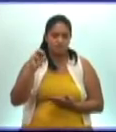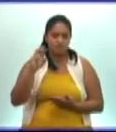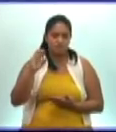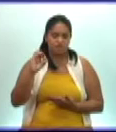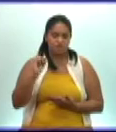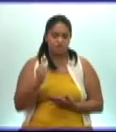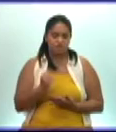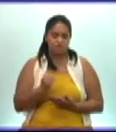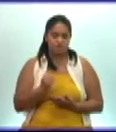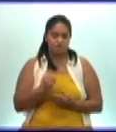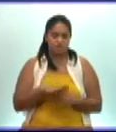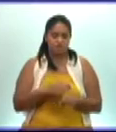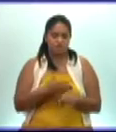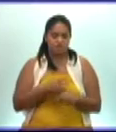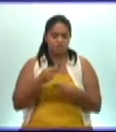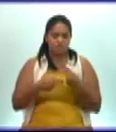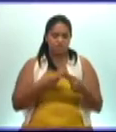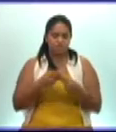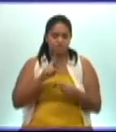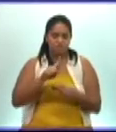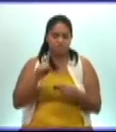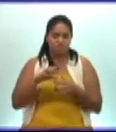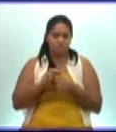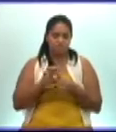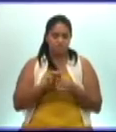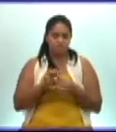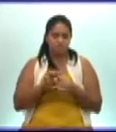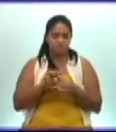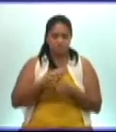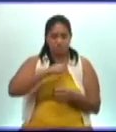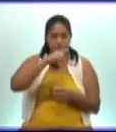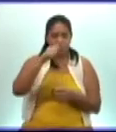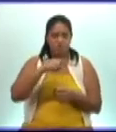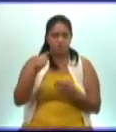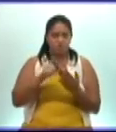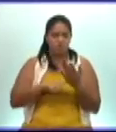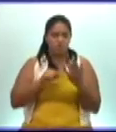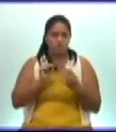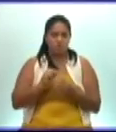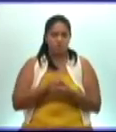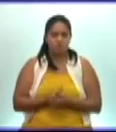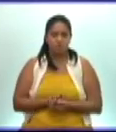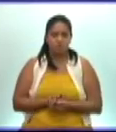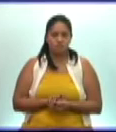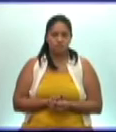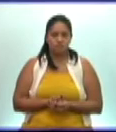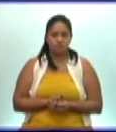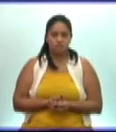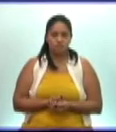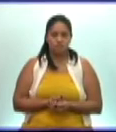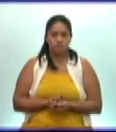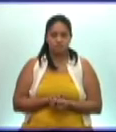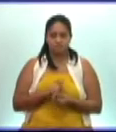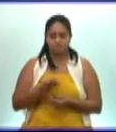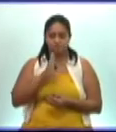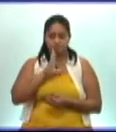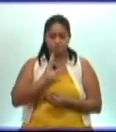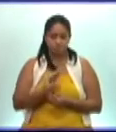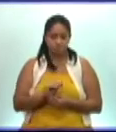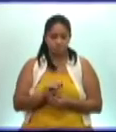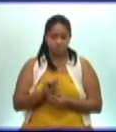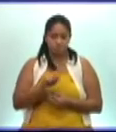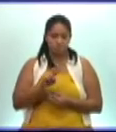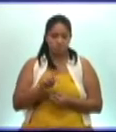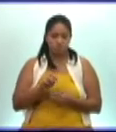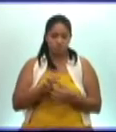hicimos en onceno grado con las ondas electromagnéticas. Y estamos invocados en duodécimo grado